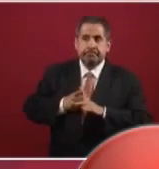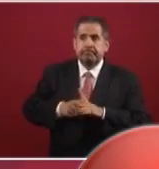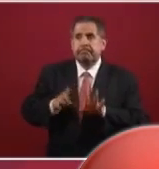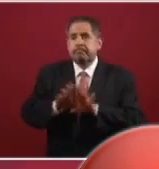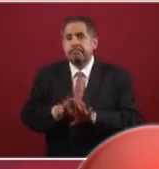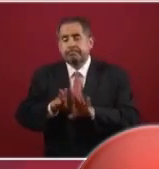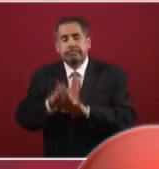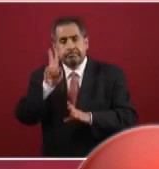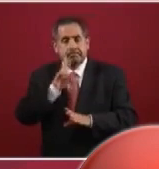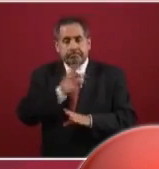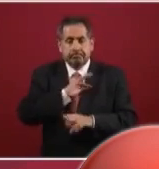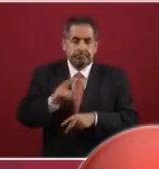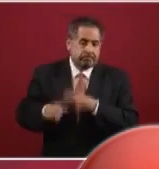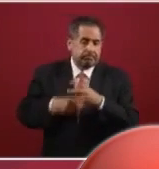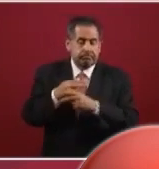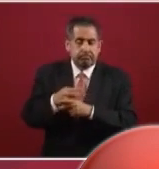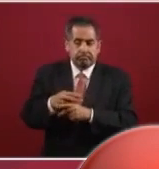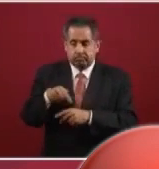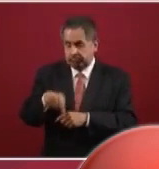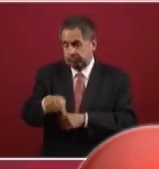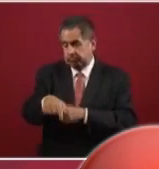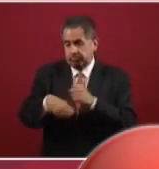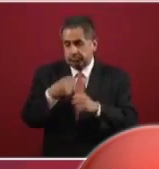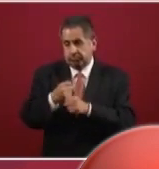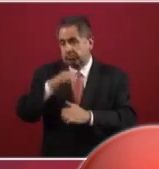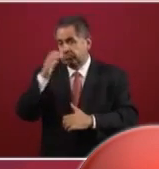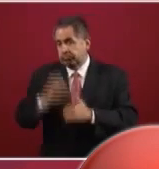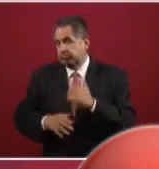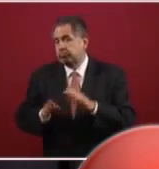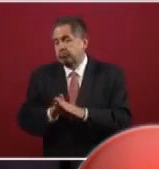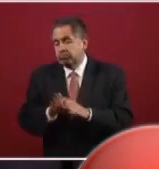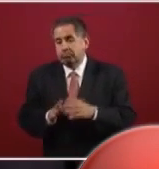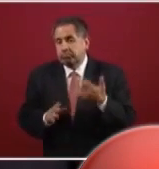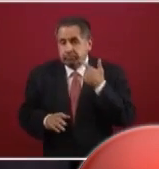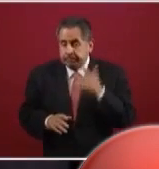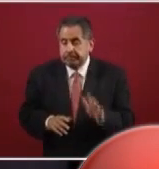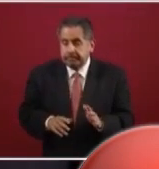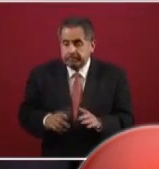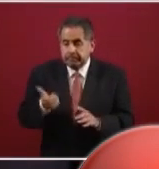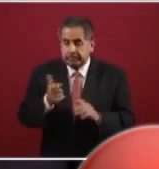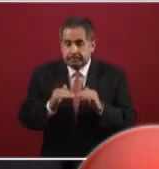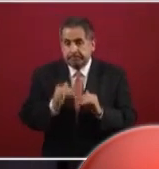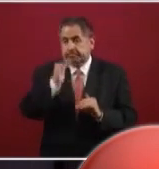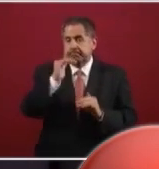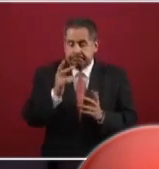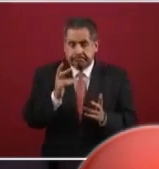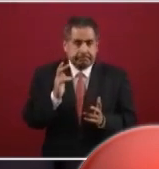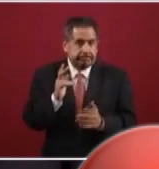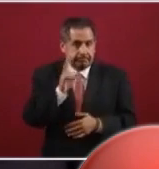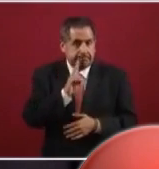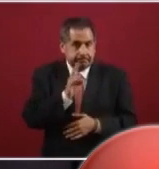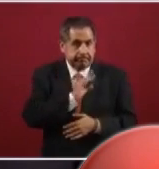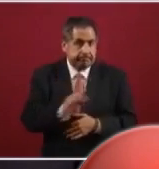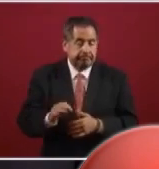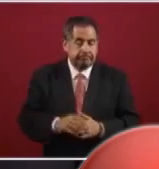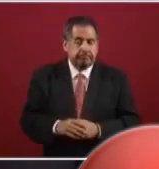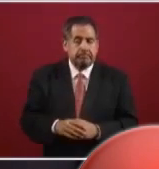de cómo vamos a terminar el año en crecimiento,